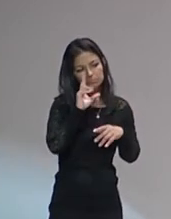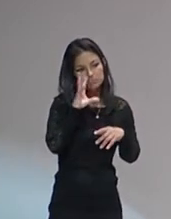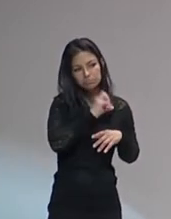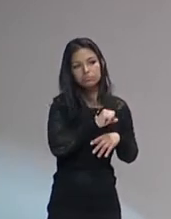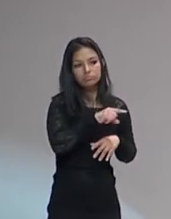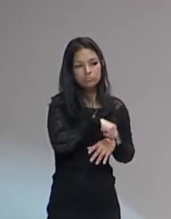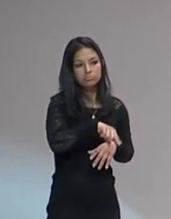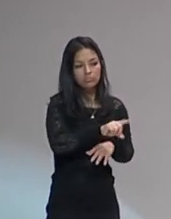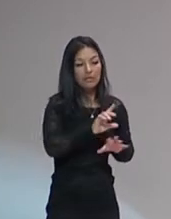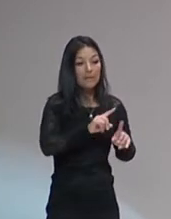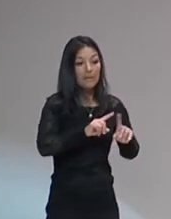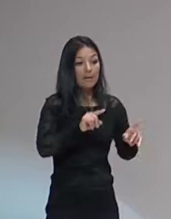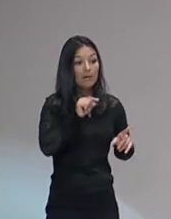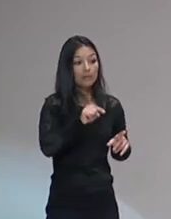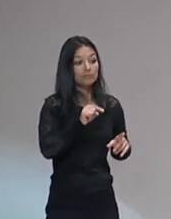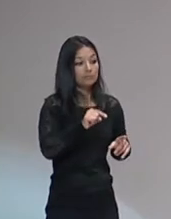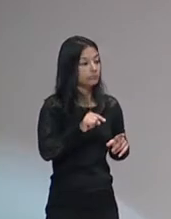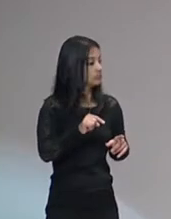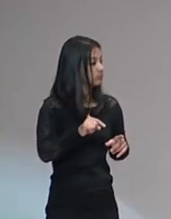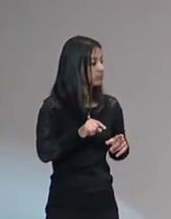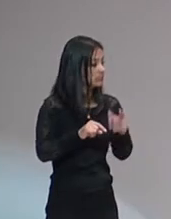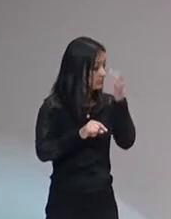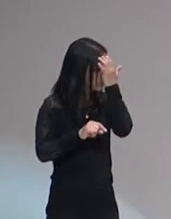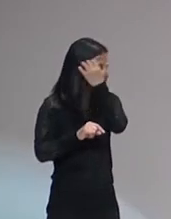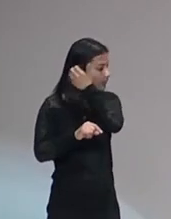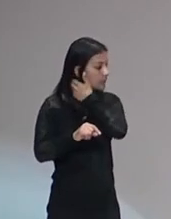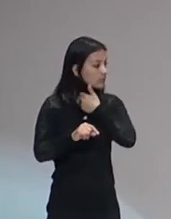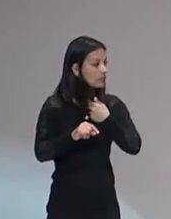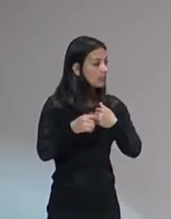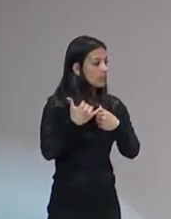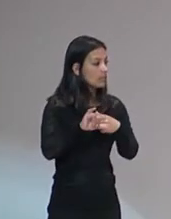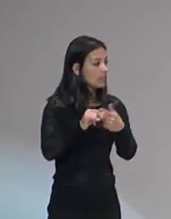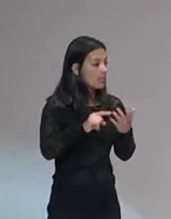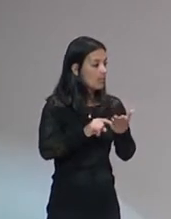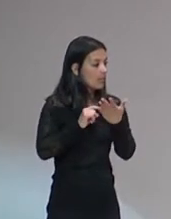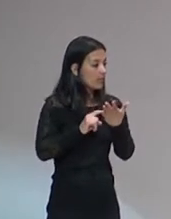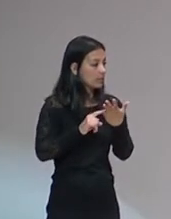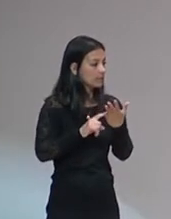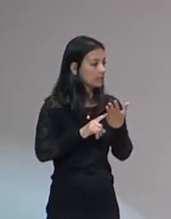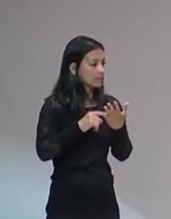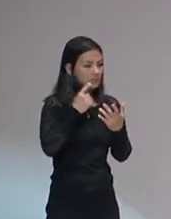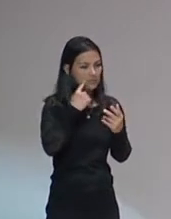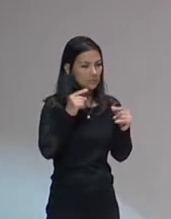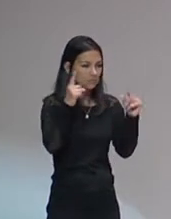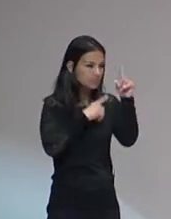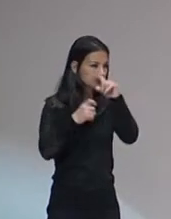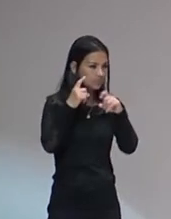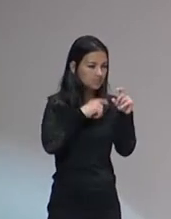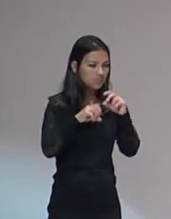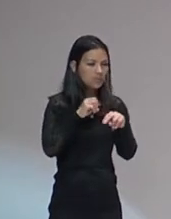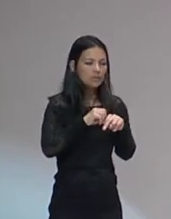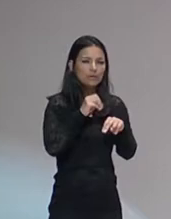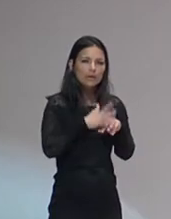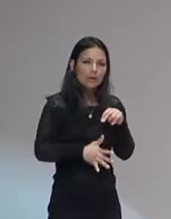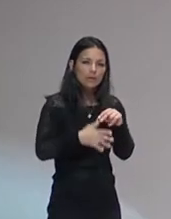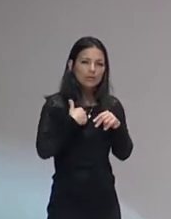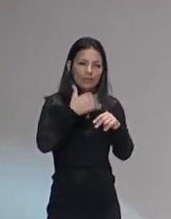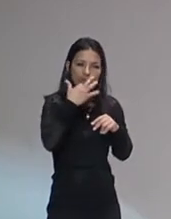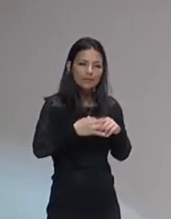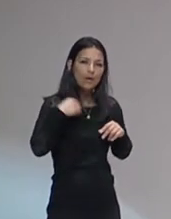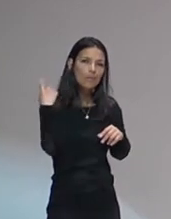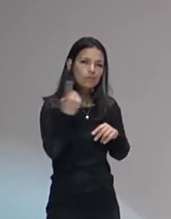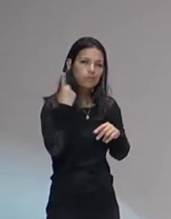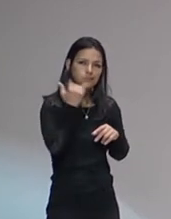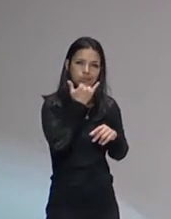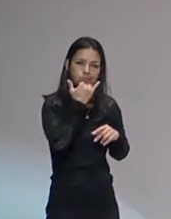que implica entonces un replanteamiento del análisis crítico de la realidad. Entonces,